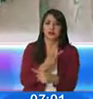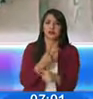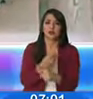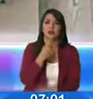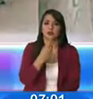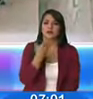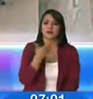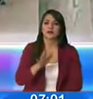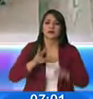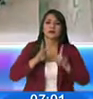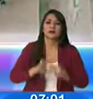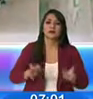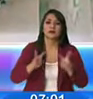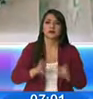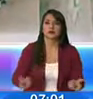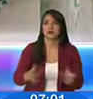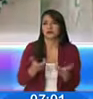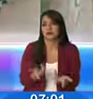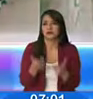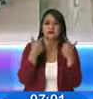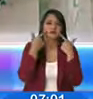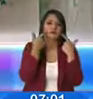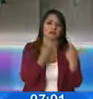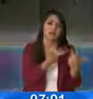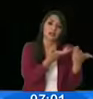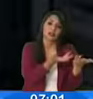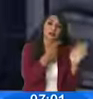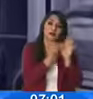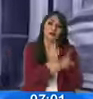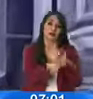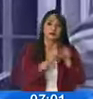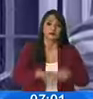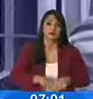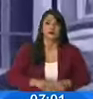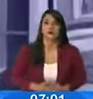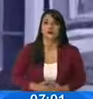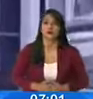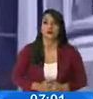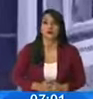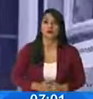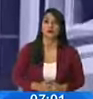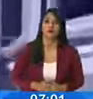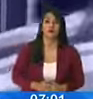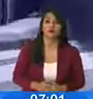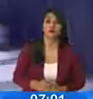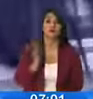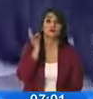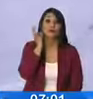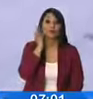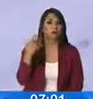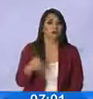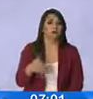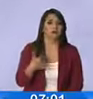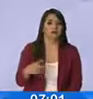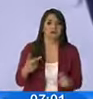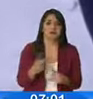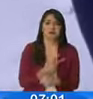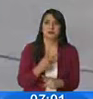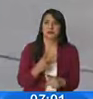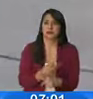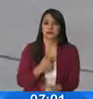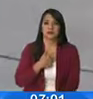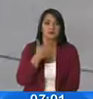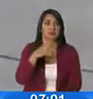a hacer las investigaciones y a pasar a la fiscalía el informe. La víctima de ese nuevo caso se arriesgó. Ella asegura que